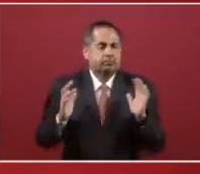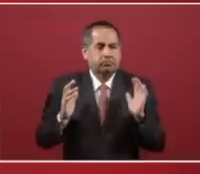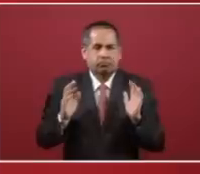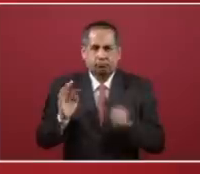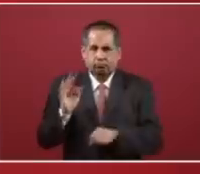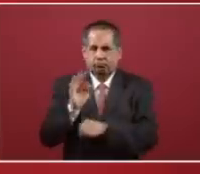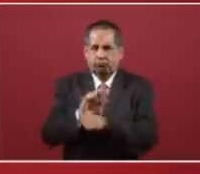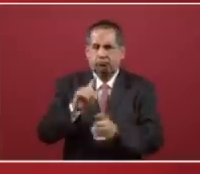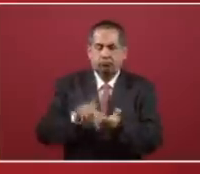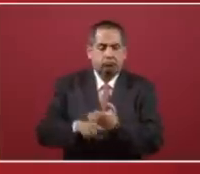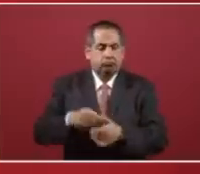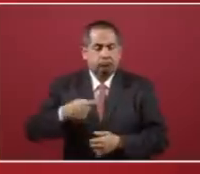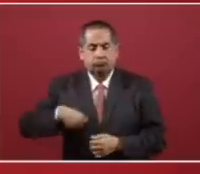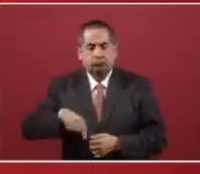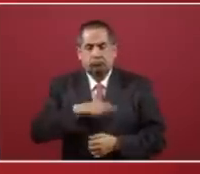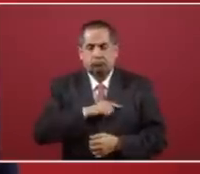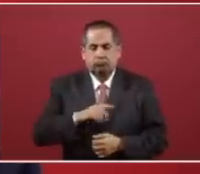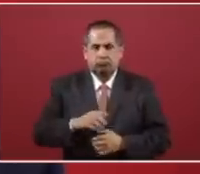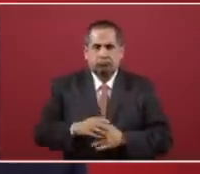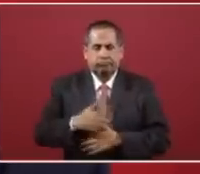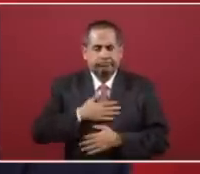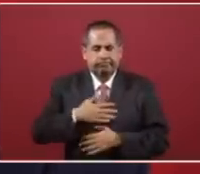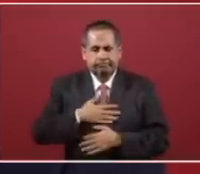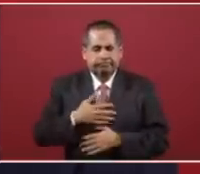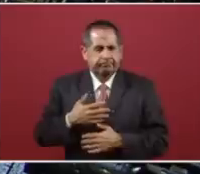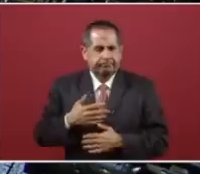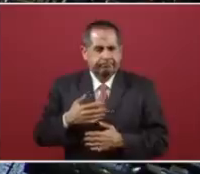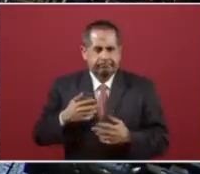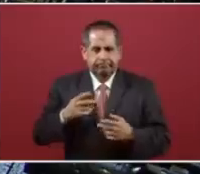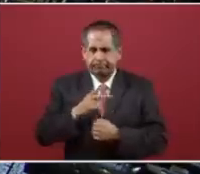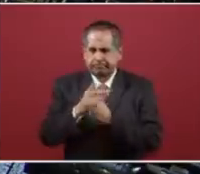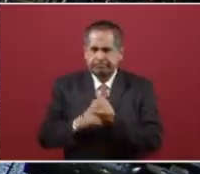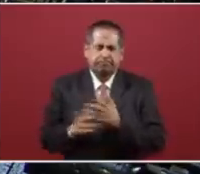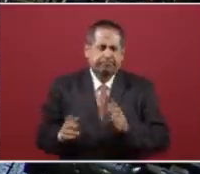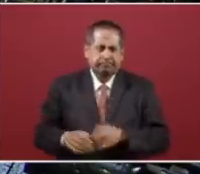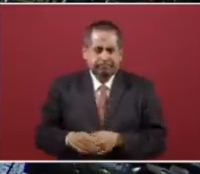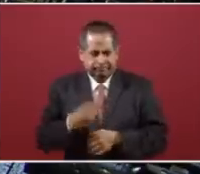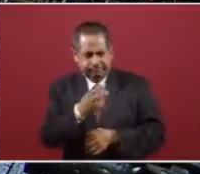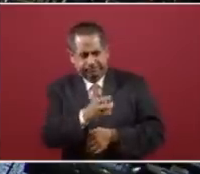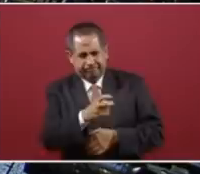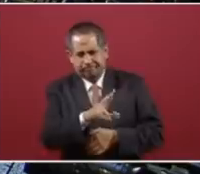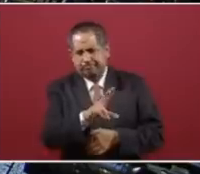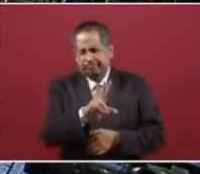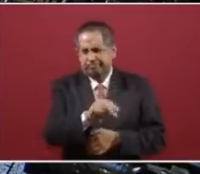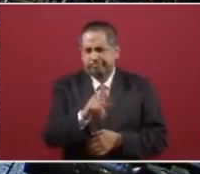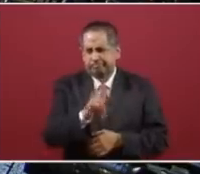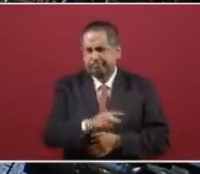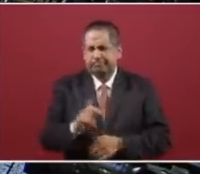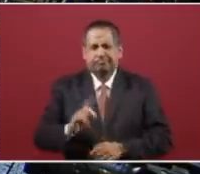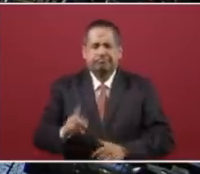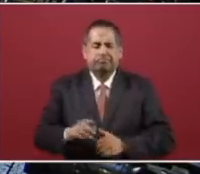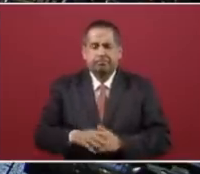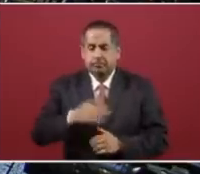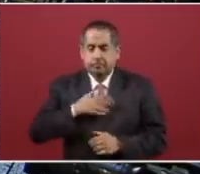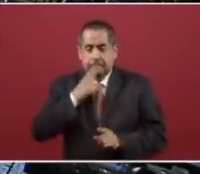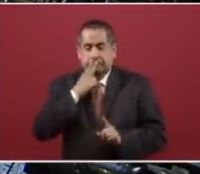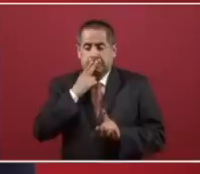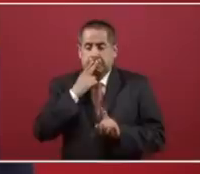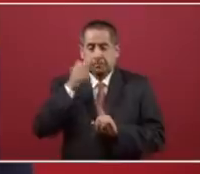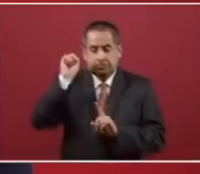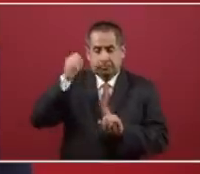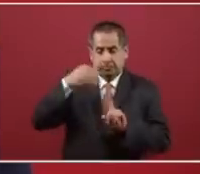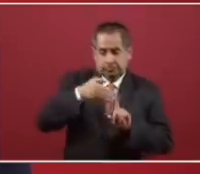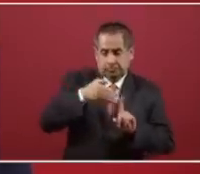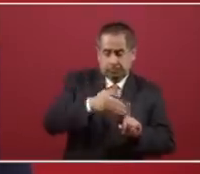nuestra población entonces no es cierto que yo tenga ningún sindicato